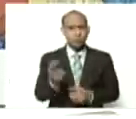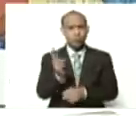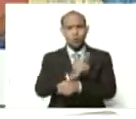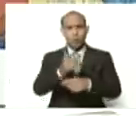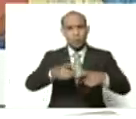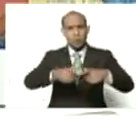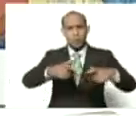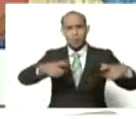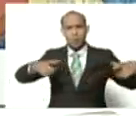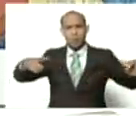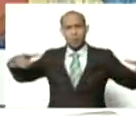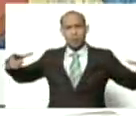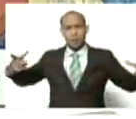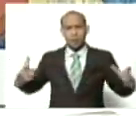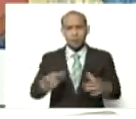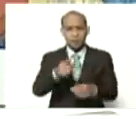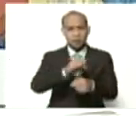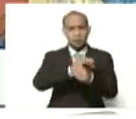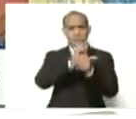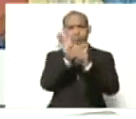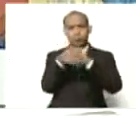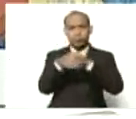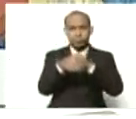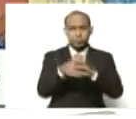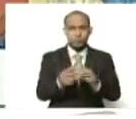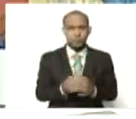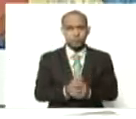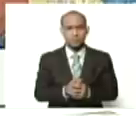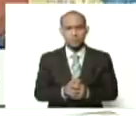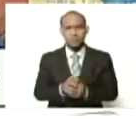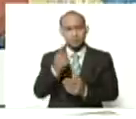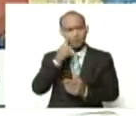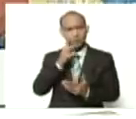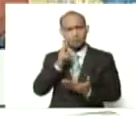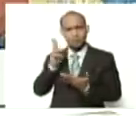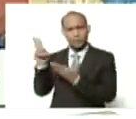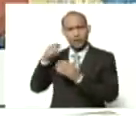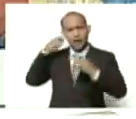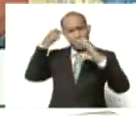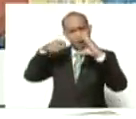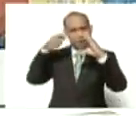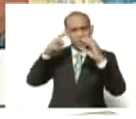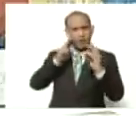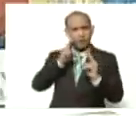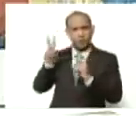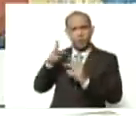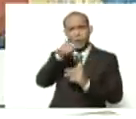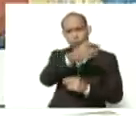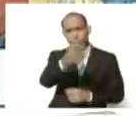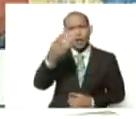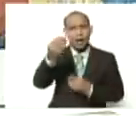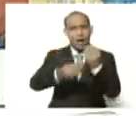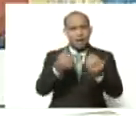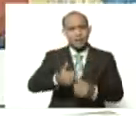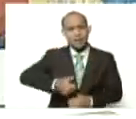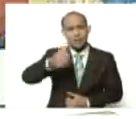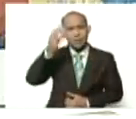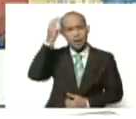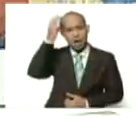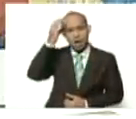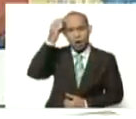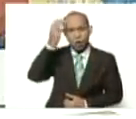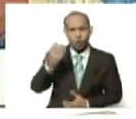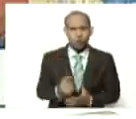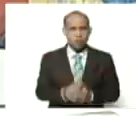grande, generó esta variante brasilera. Vamos a ver este video para que usted haga más conciencia de la